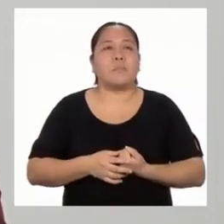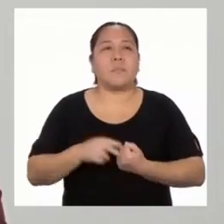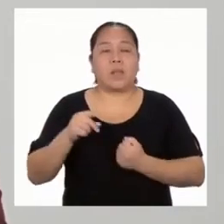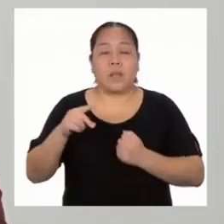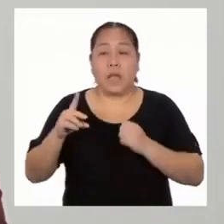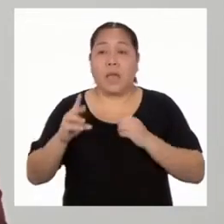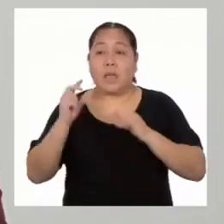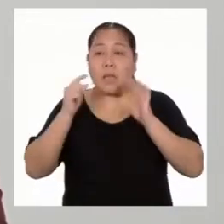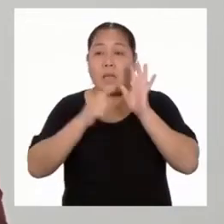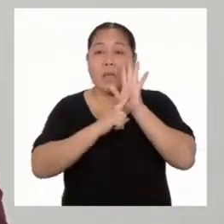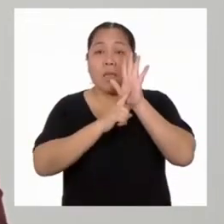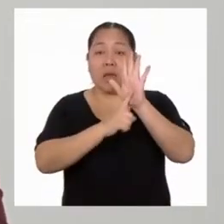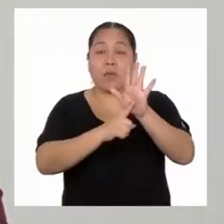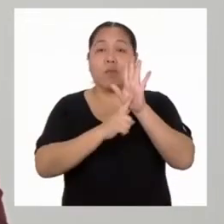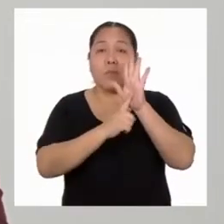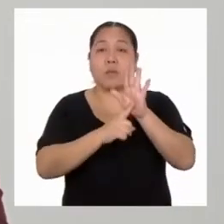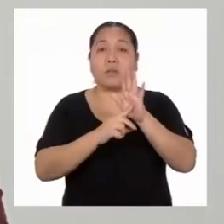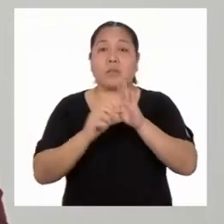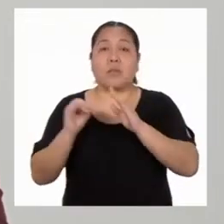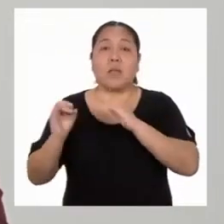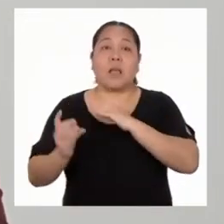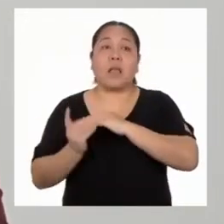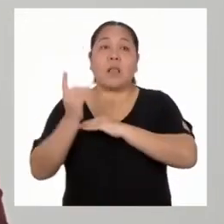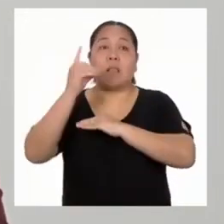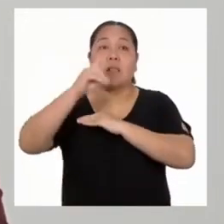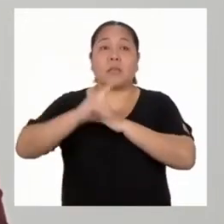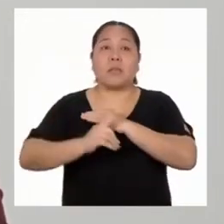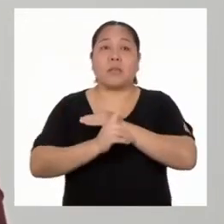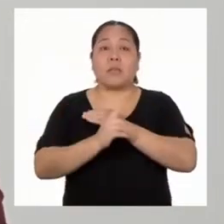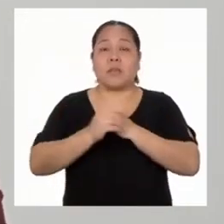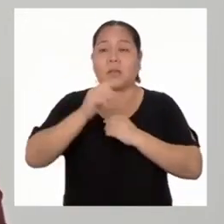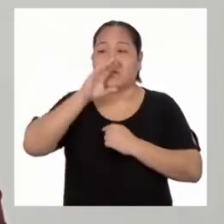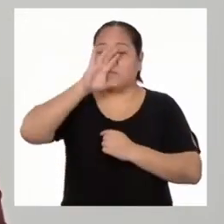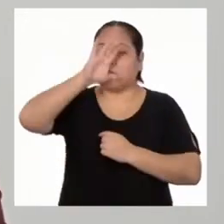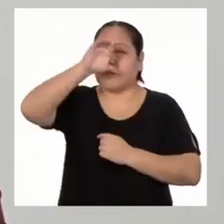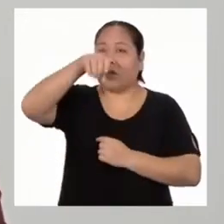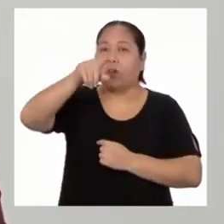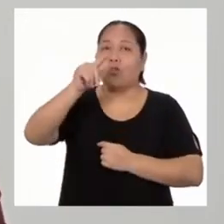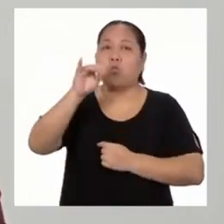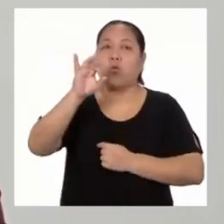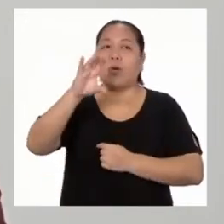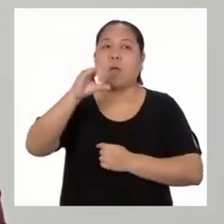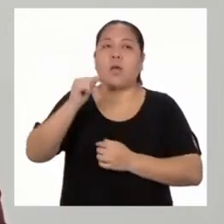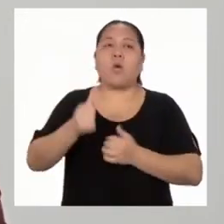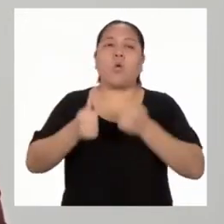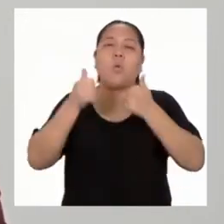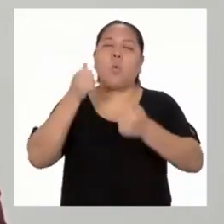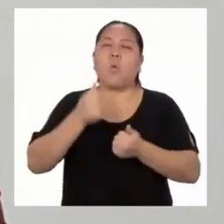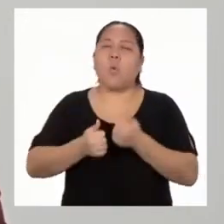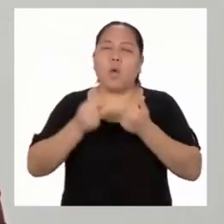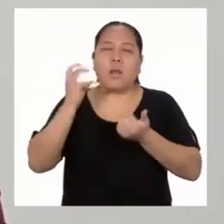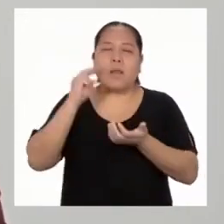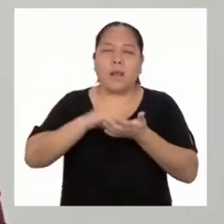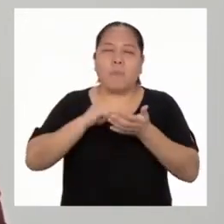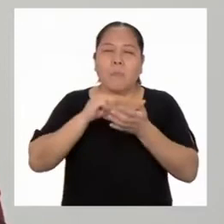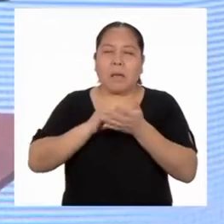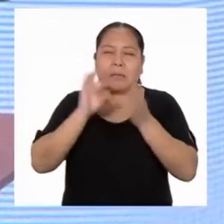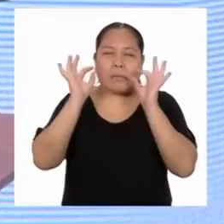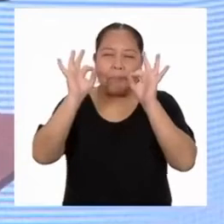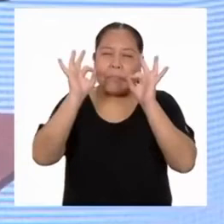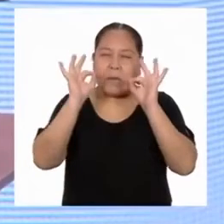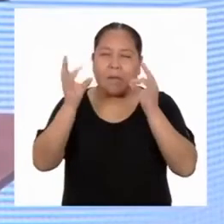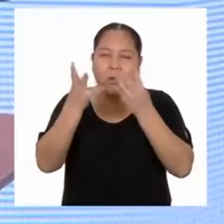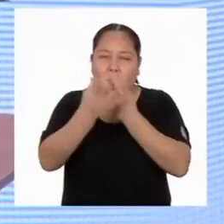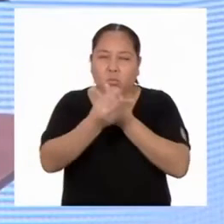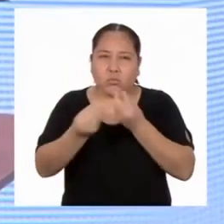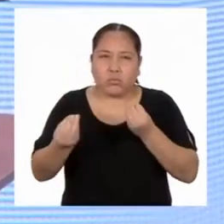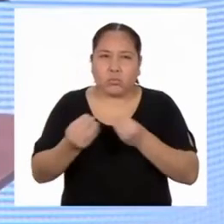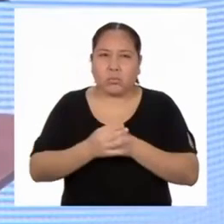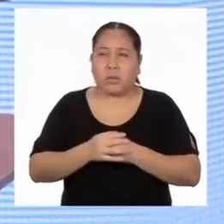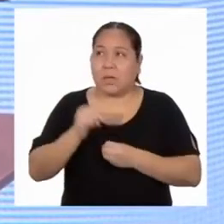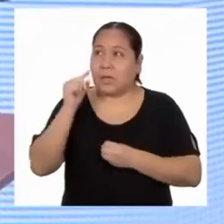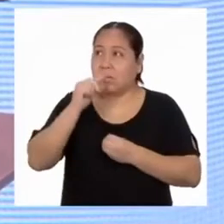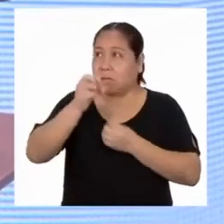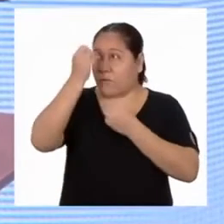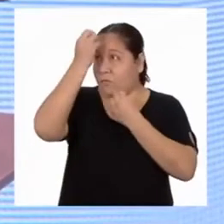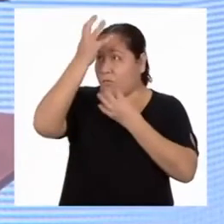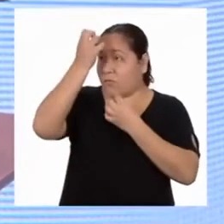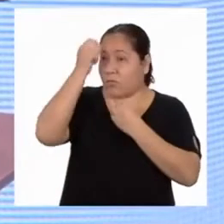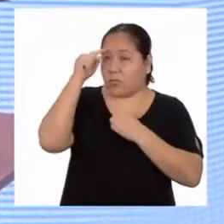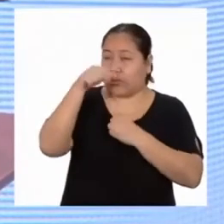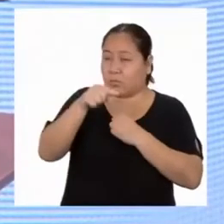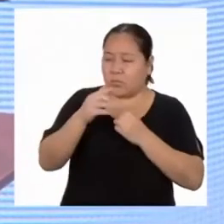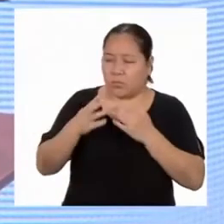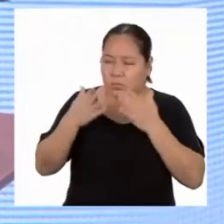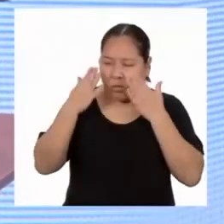rosado y el tucán pechiblanco. ¿Cuál de las 2 especies será la más amenazada? Profesora, esa información no está